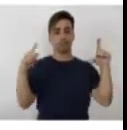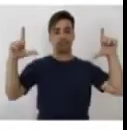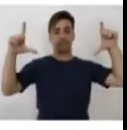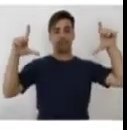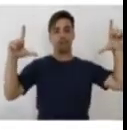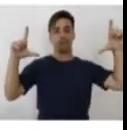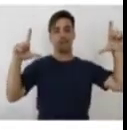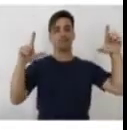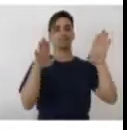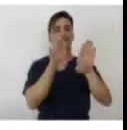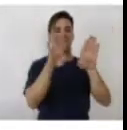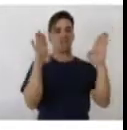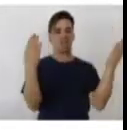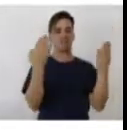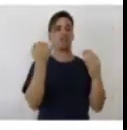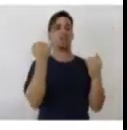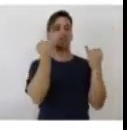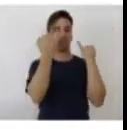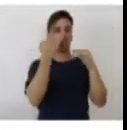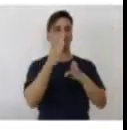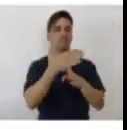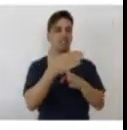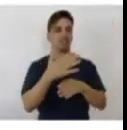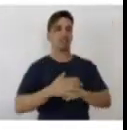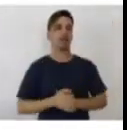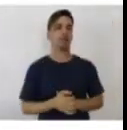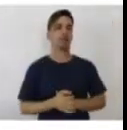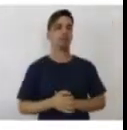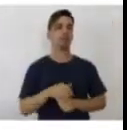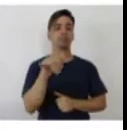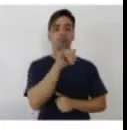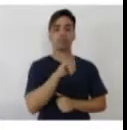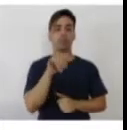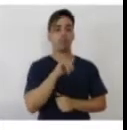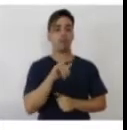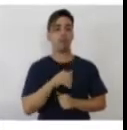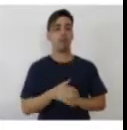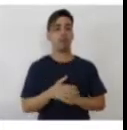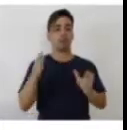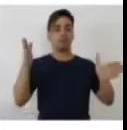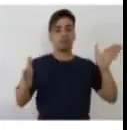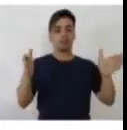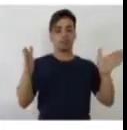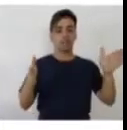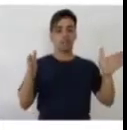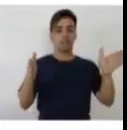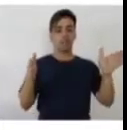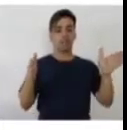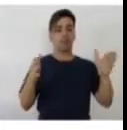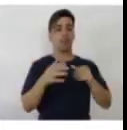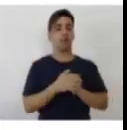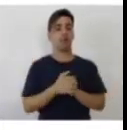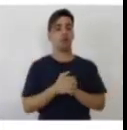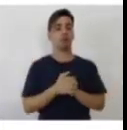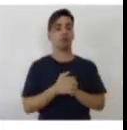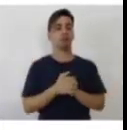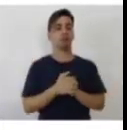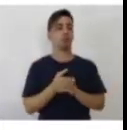paréntesis. Igualmente, como los intervalos, como los extremos del intervalo no